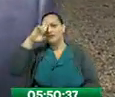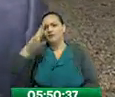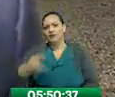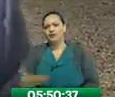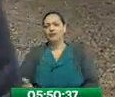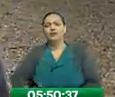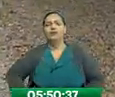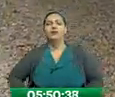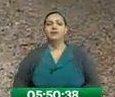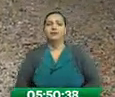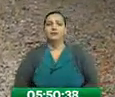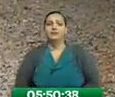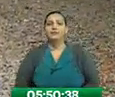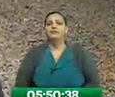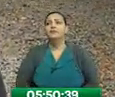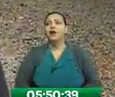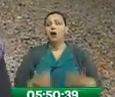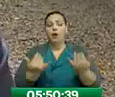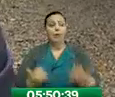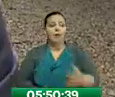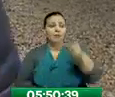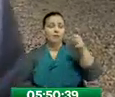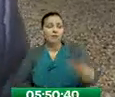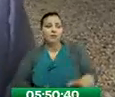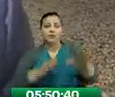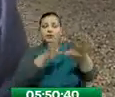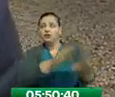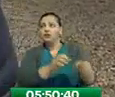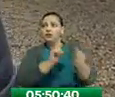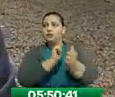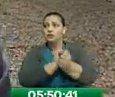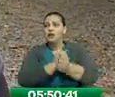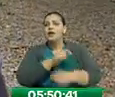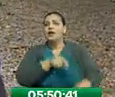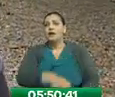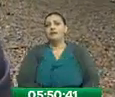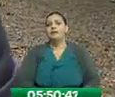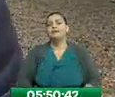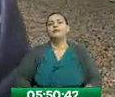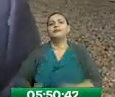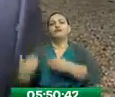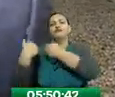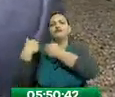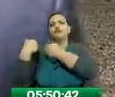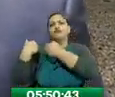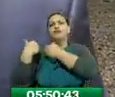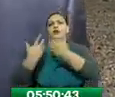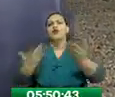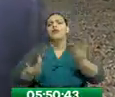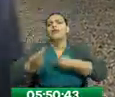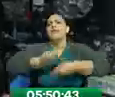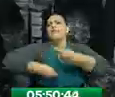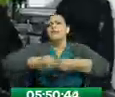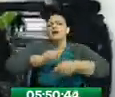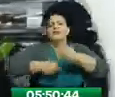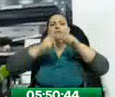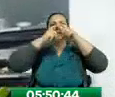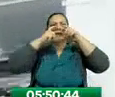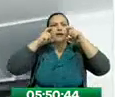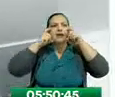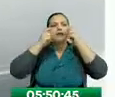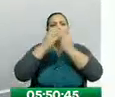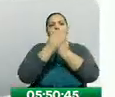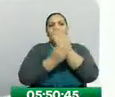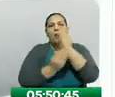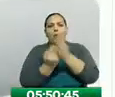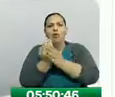particular, se ha detenido a una persona que es ofertante de insumos médicos, una empresa con más de 15 años de experiencia. Según la cuenta de